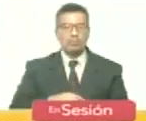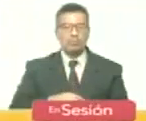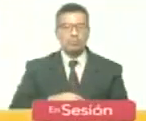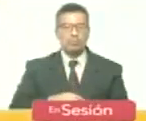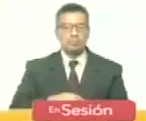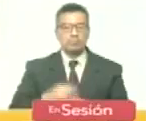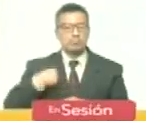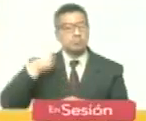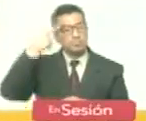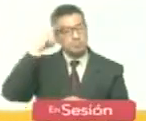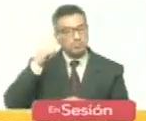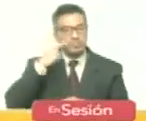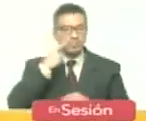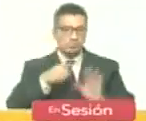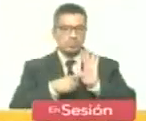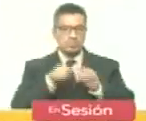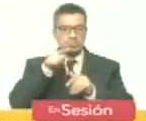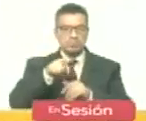Entonces yo quiero mostrarles eso,